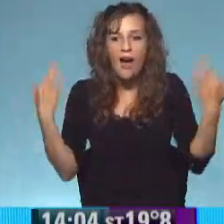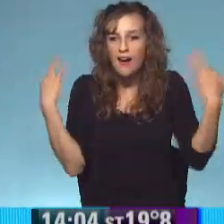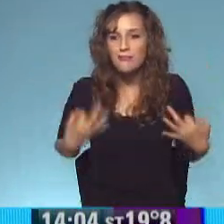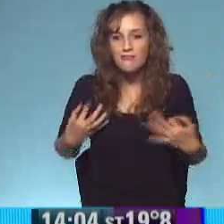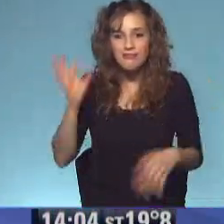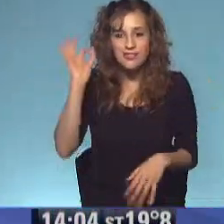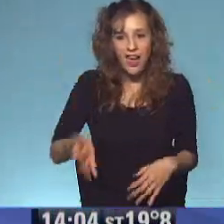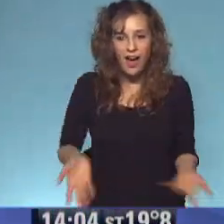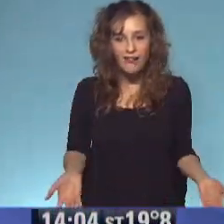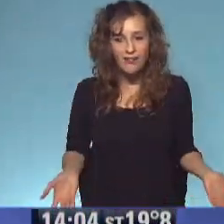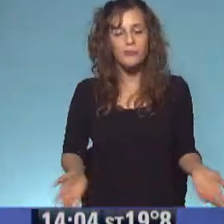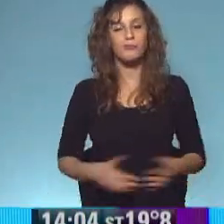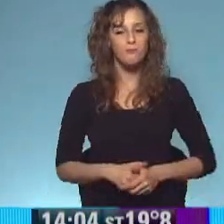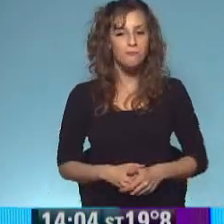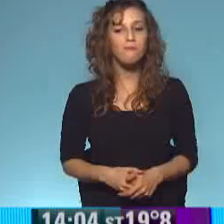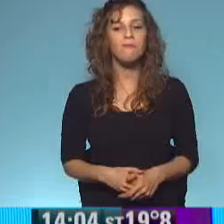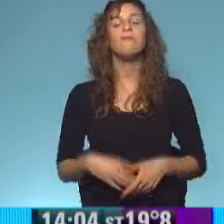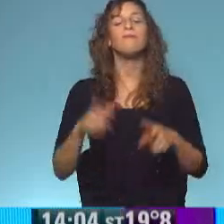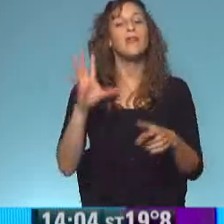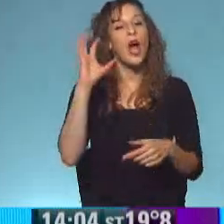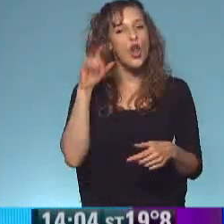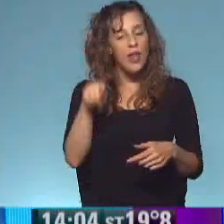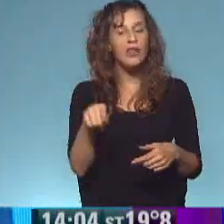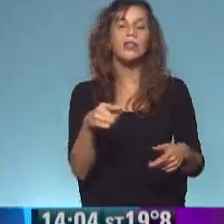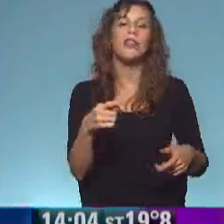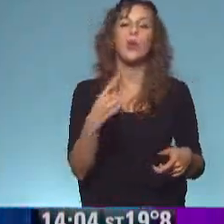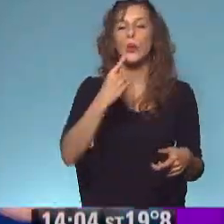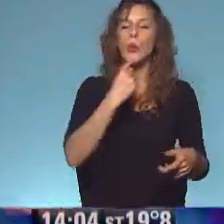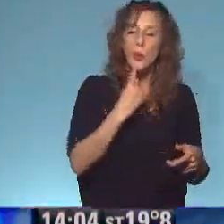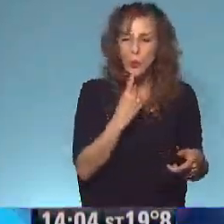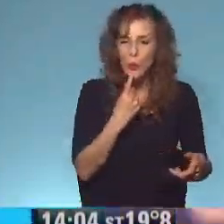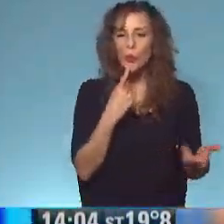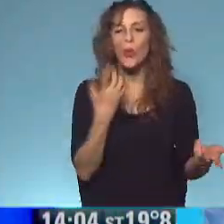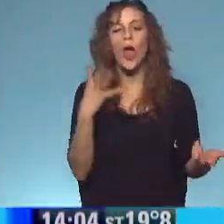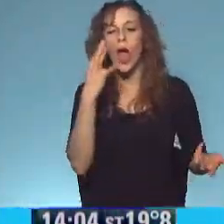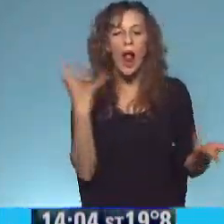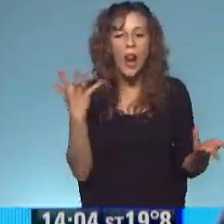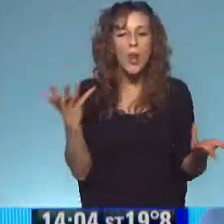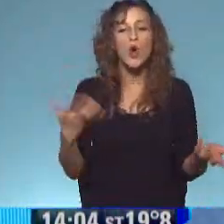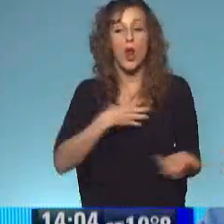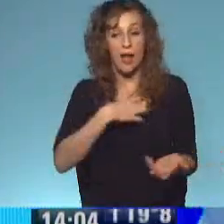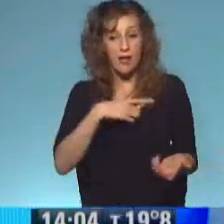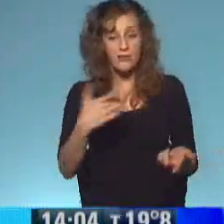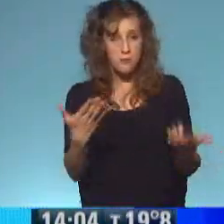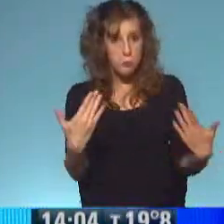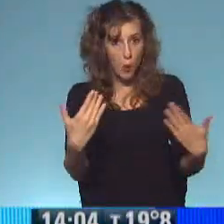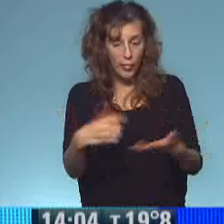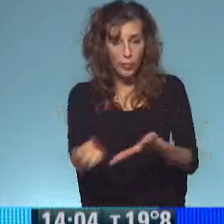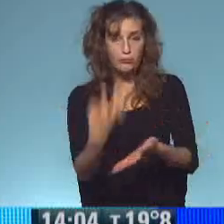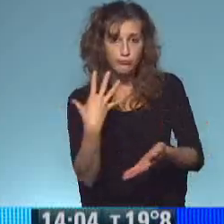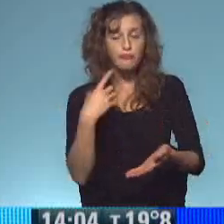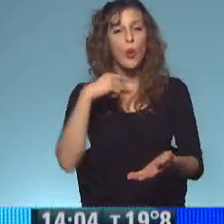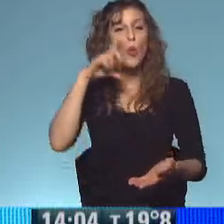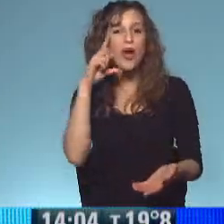Mirá. Recuerden que todas las consultas, dudas que tengan de la clase, nos las pueden hacer por WhatsApp